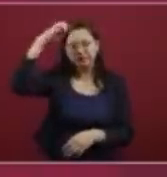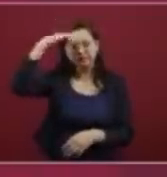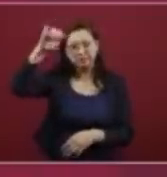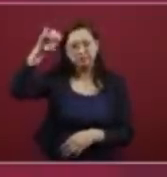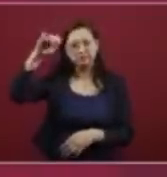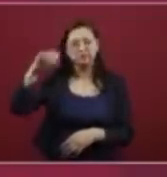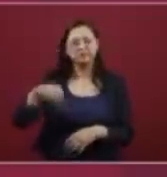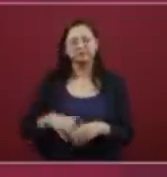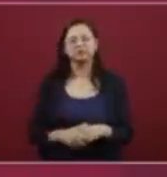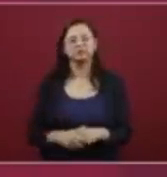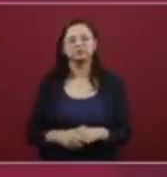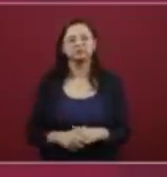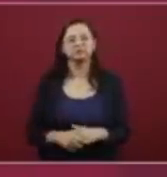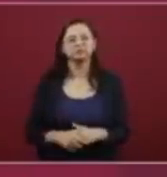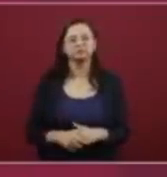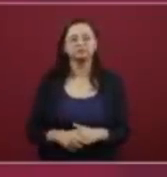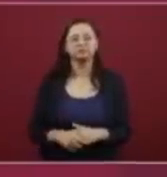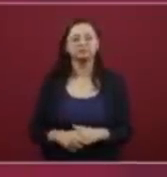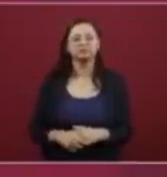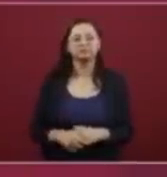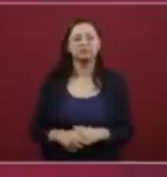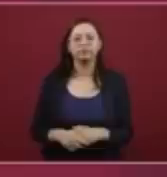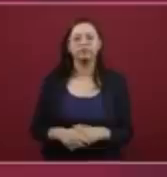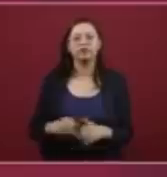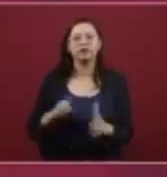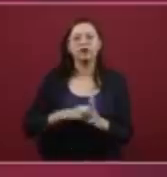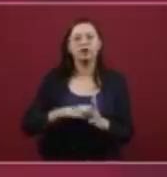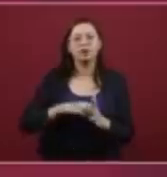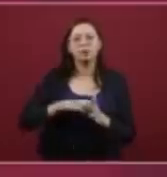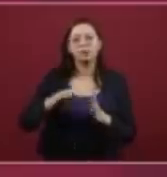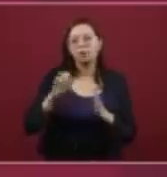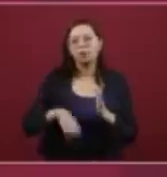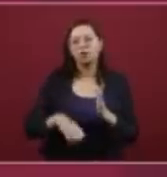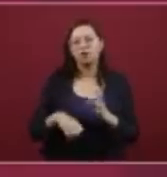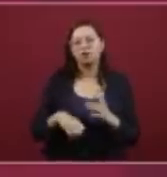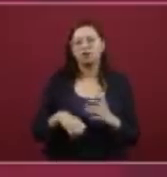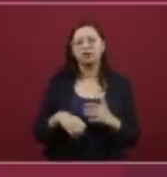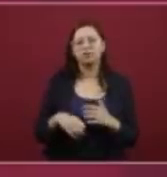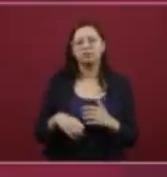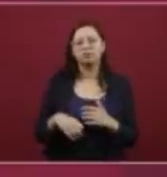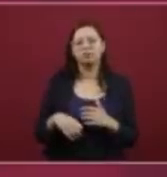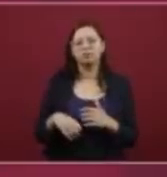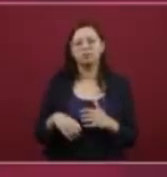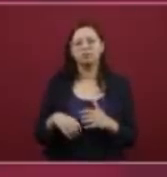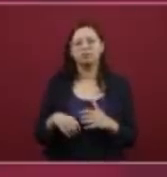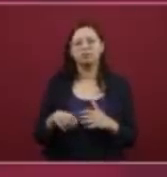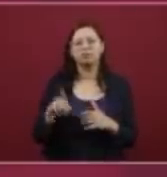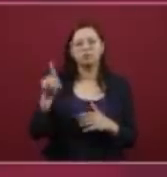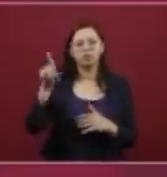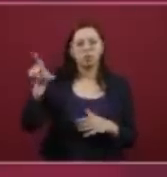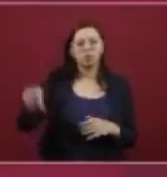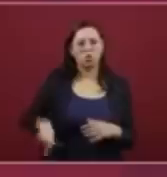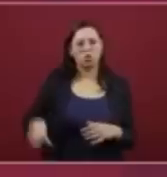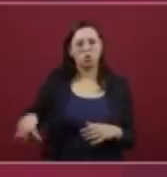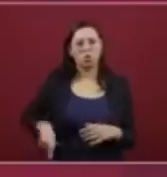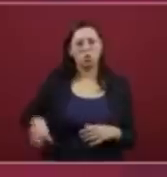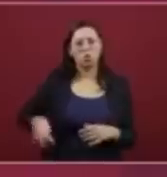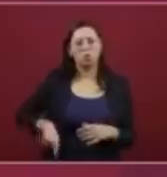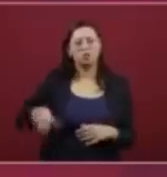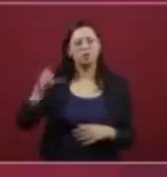Es el caso, por ejemplo, de los directivos del gobierno de China.